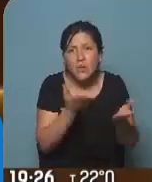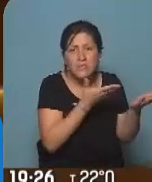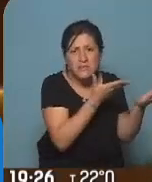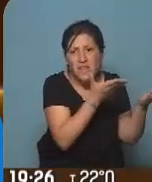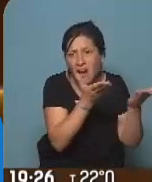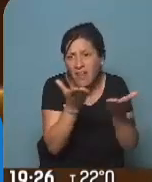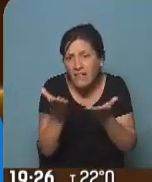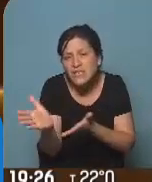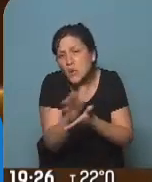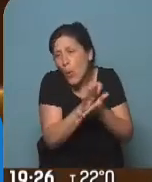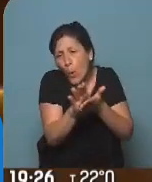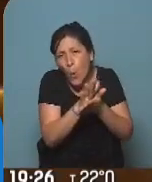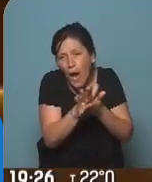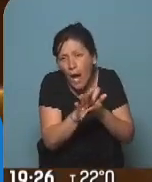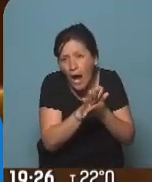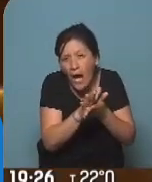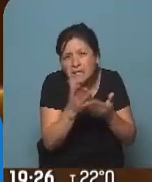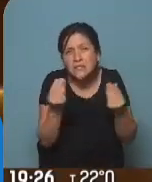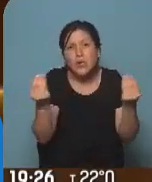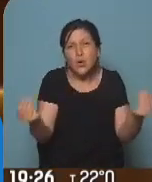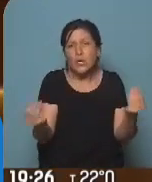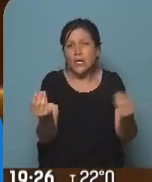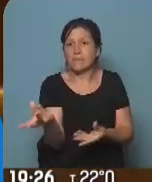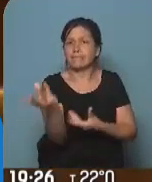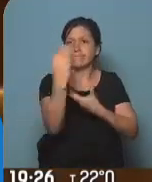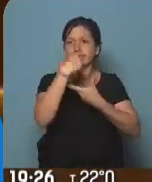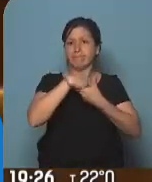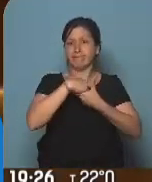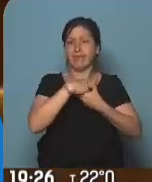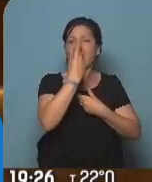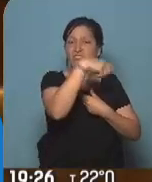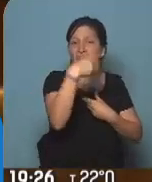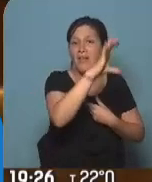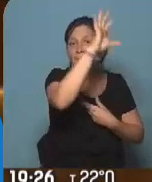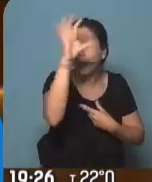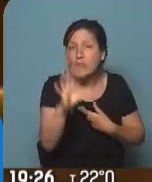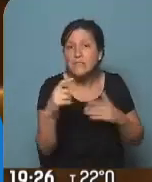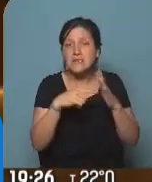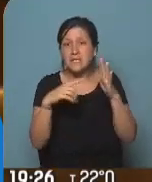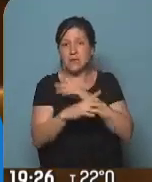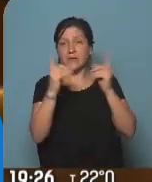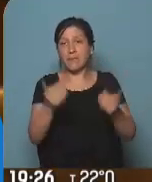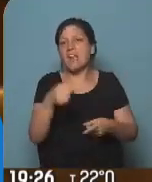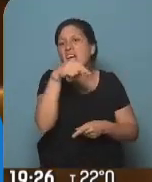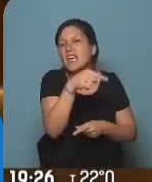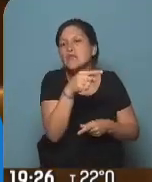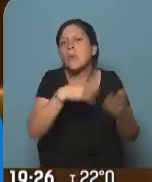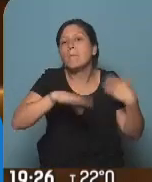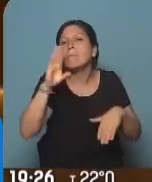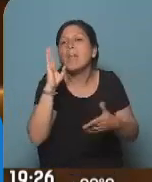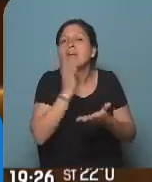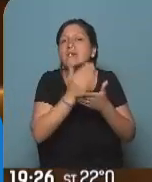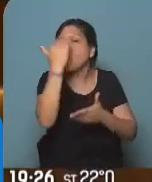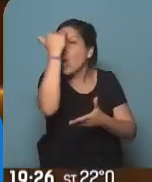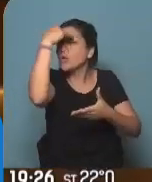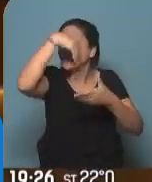de educación básica, digamos, corresponde a las provincias y a la Ciudad de Buenos Aires, en realidad es un derecho constitucional. Por lo tanto,